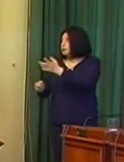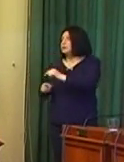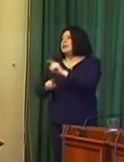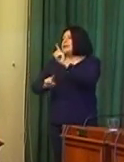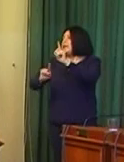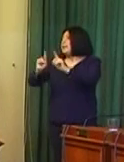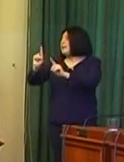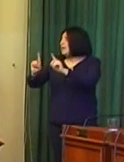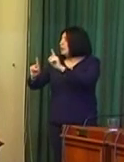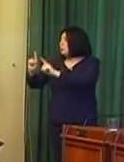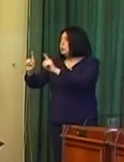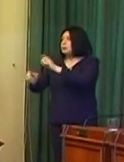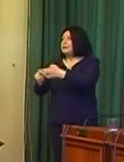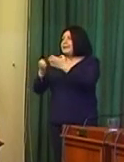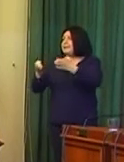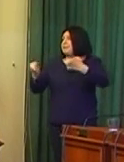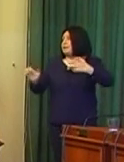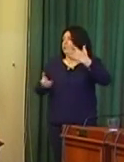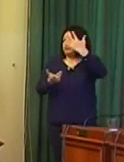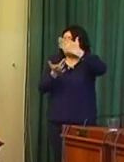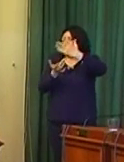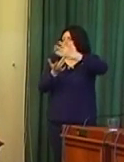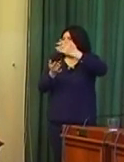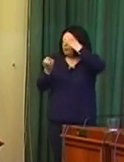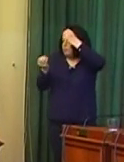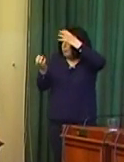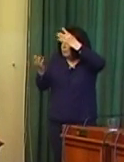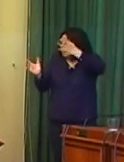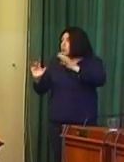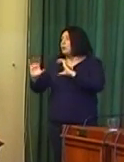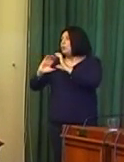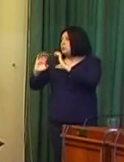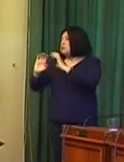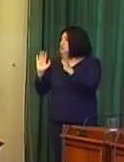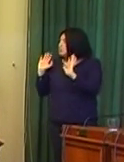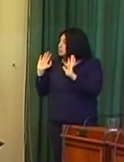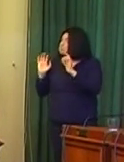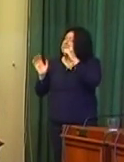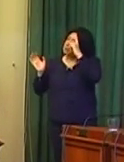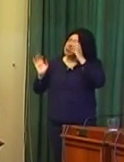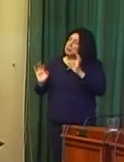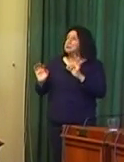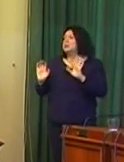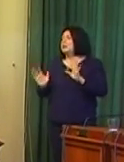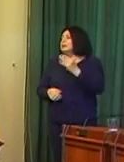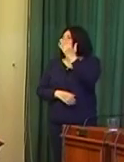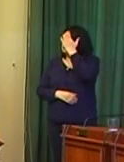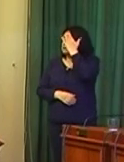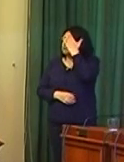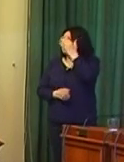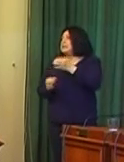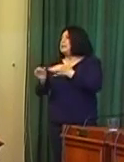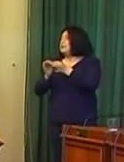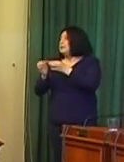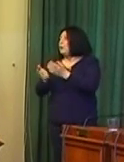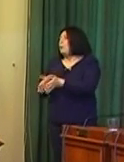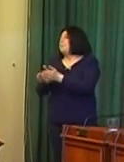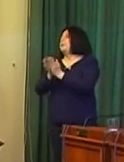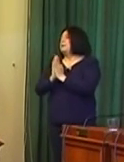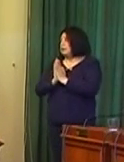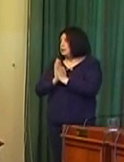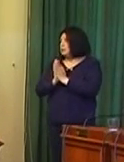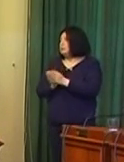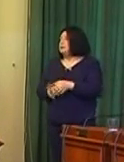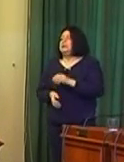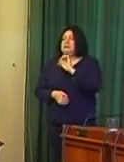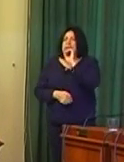nuestros elementos de tecnología en información o comunicaciones, creo que hay que saberlo expresar o pedirlo y